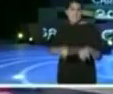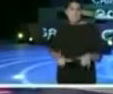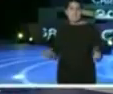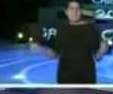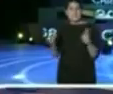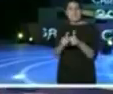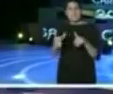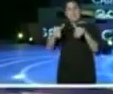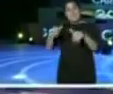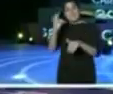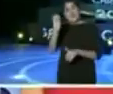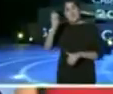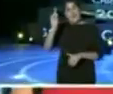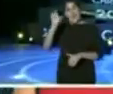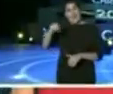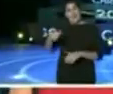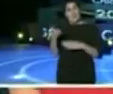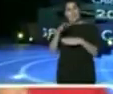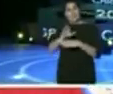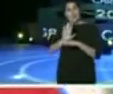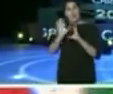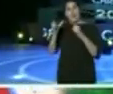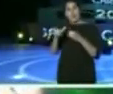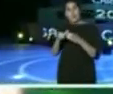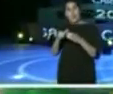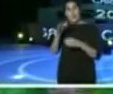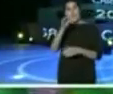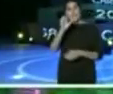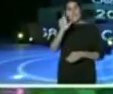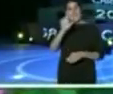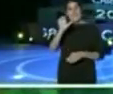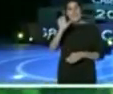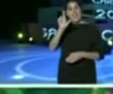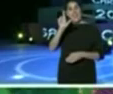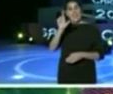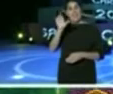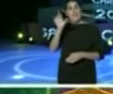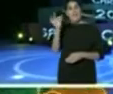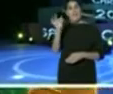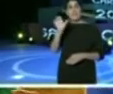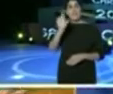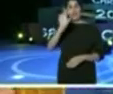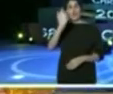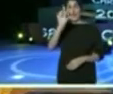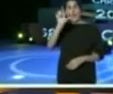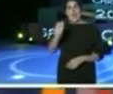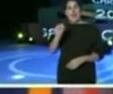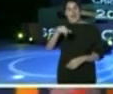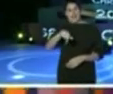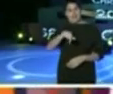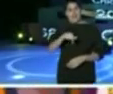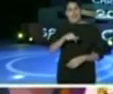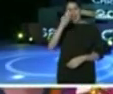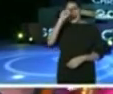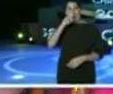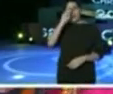Tamara Siberio Delgado, representante de Grupo Fedola. Aquí está el primer premio de presentación en este año